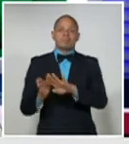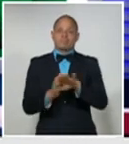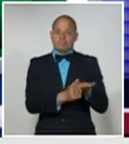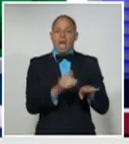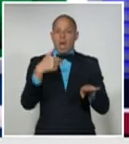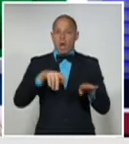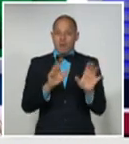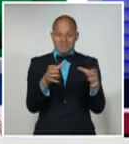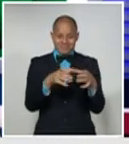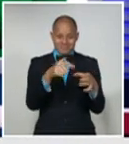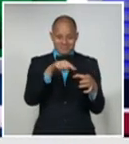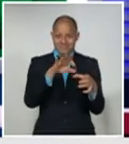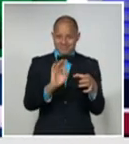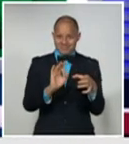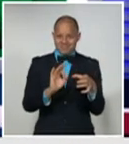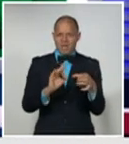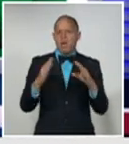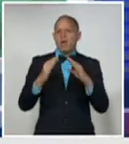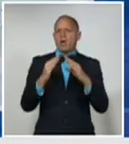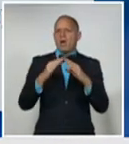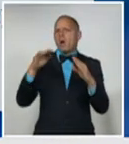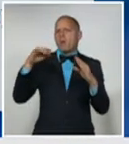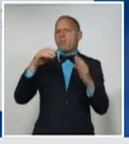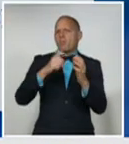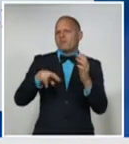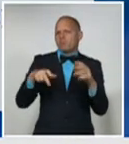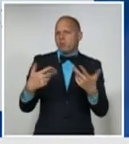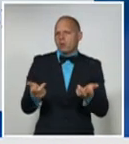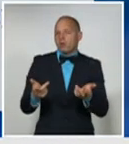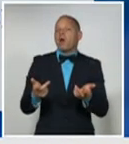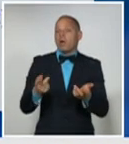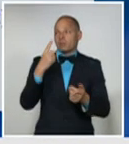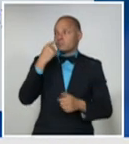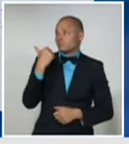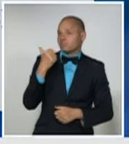provincias, La Habana con el mayor número,